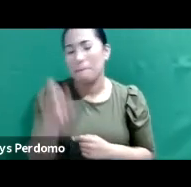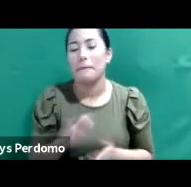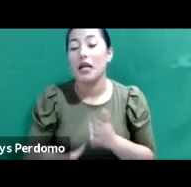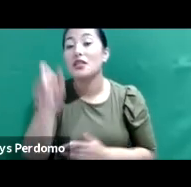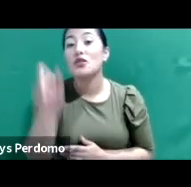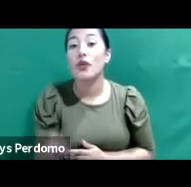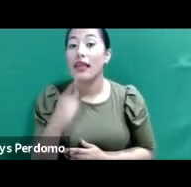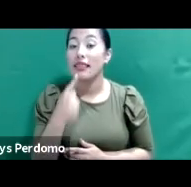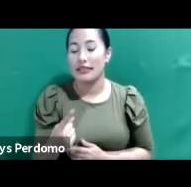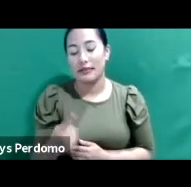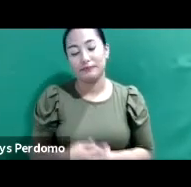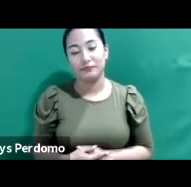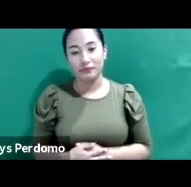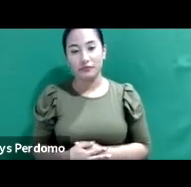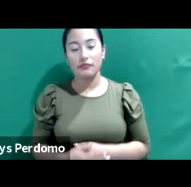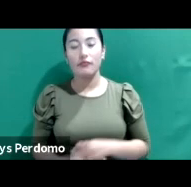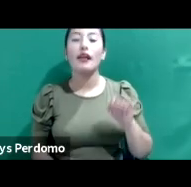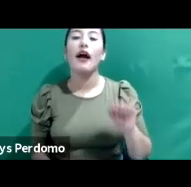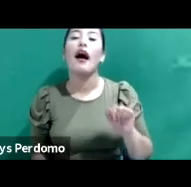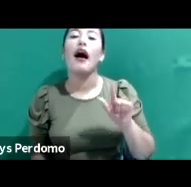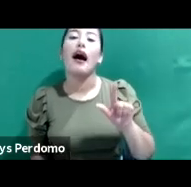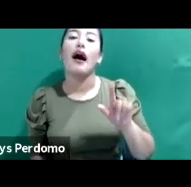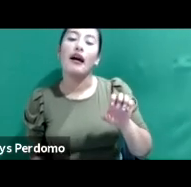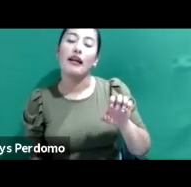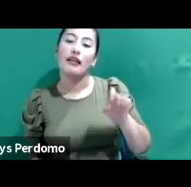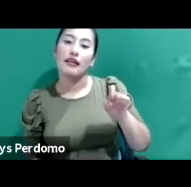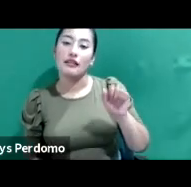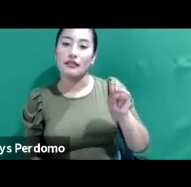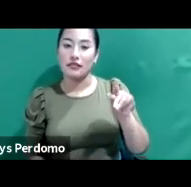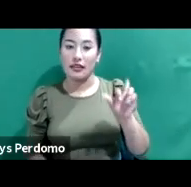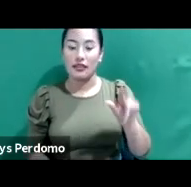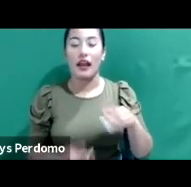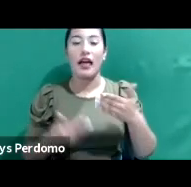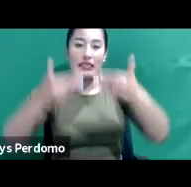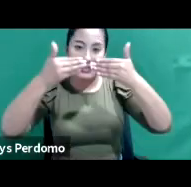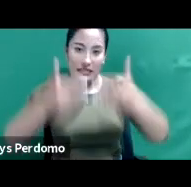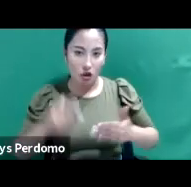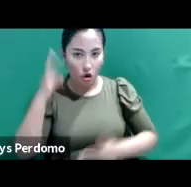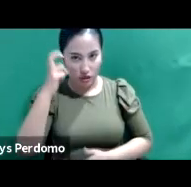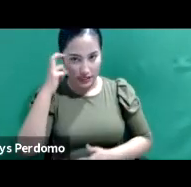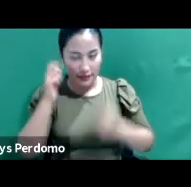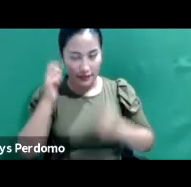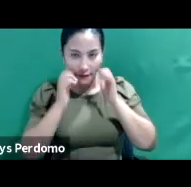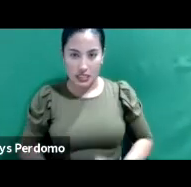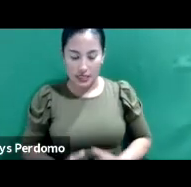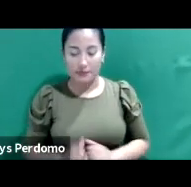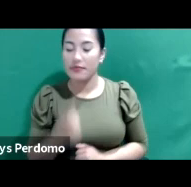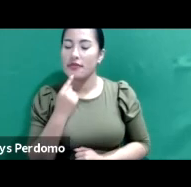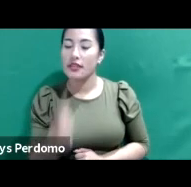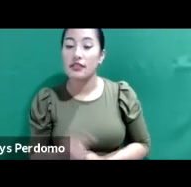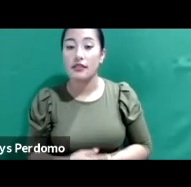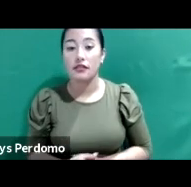que nos comparte, Alexandra, que ella es una persona que tiene discapacidad cognitiva y física y mi familia hace ver